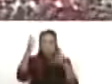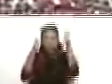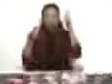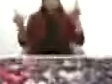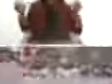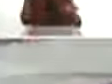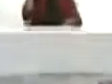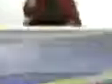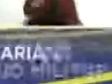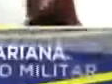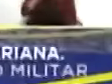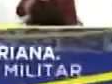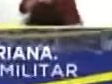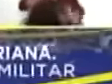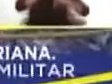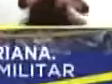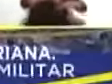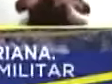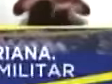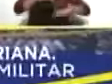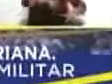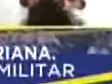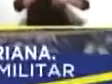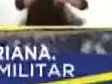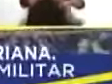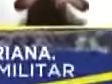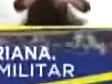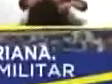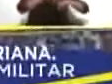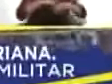Ese es uno de los nuestros.